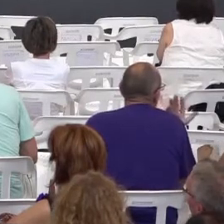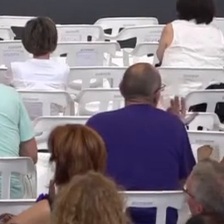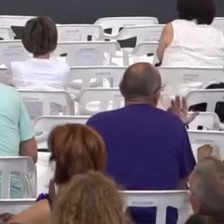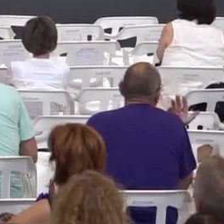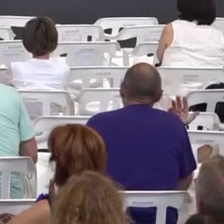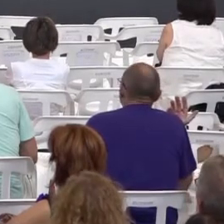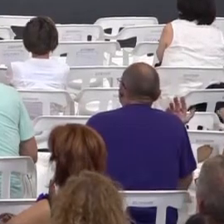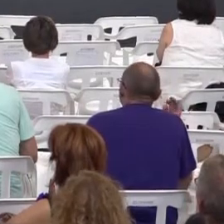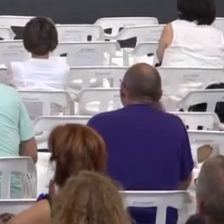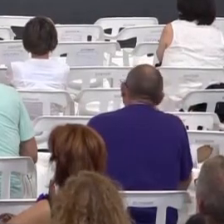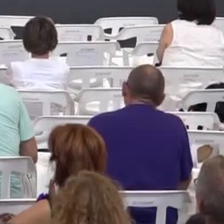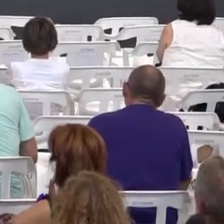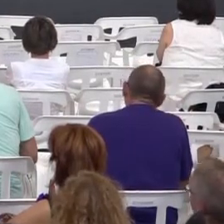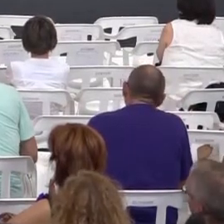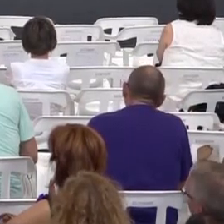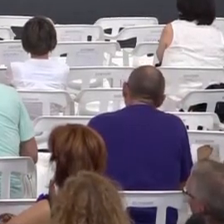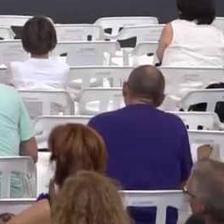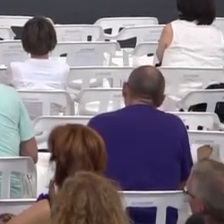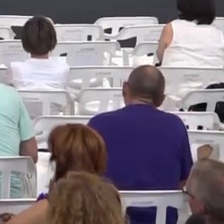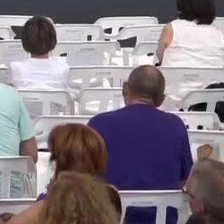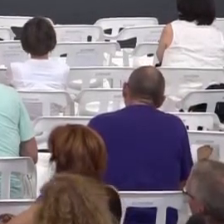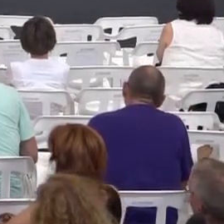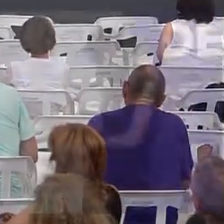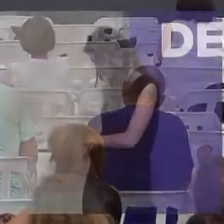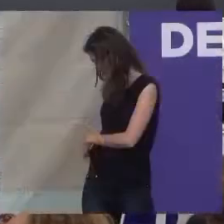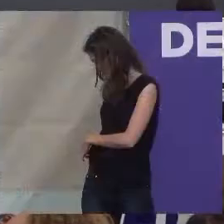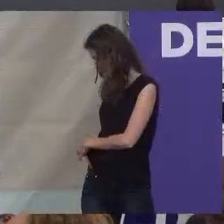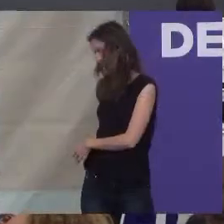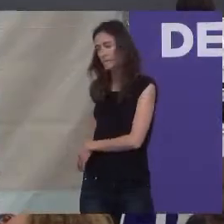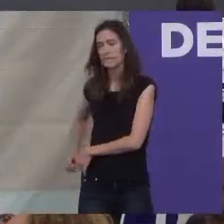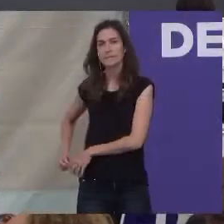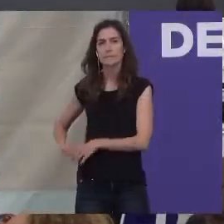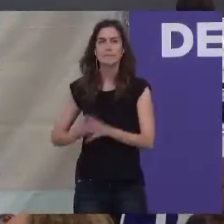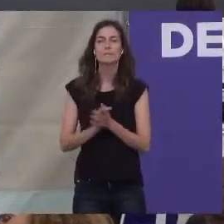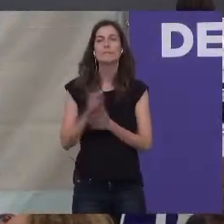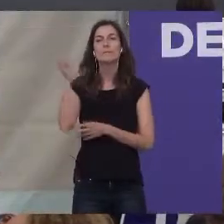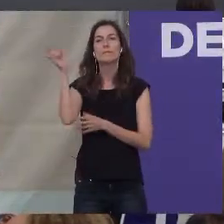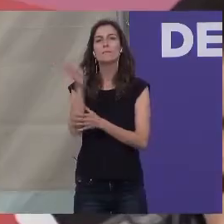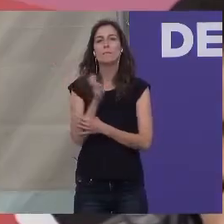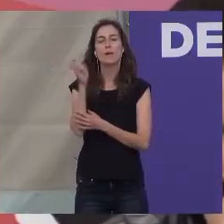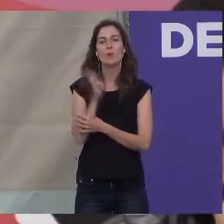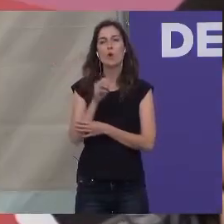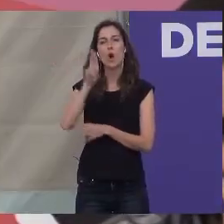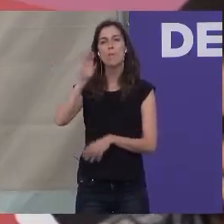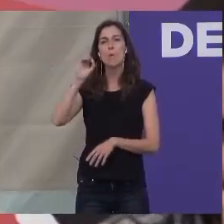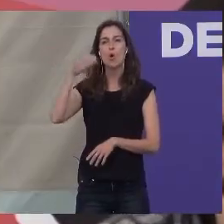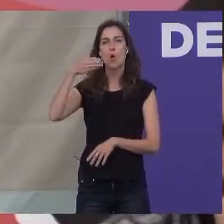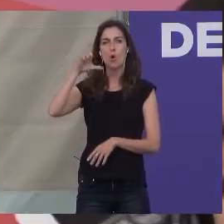Hola, soy Bárbara de Federico Ramos, de la Pobla de Vallbona, de la comarca de Camp de